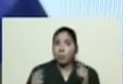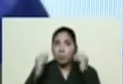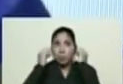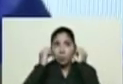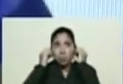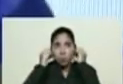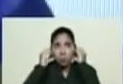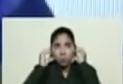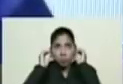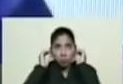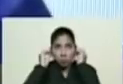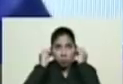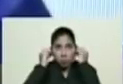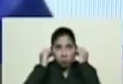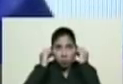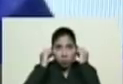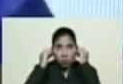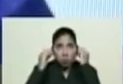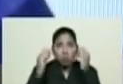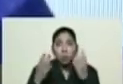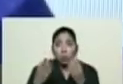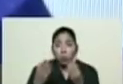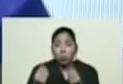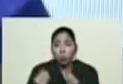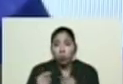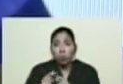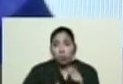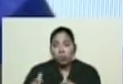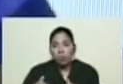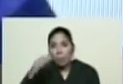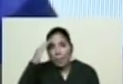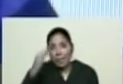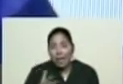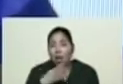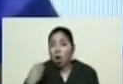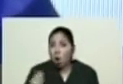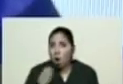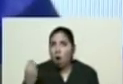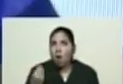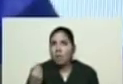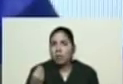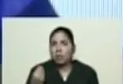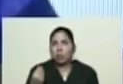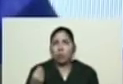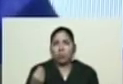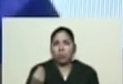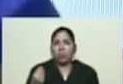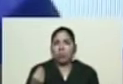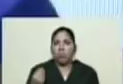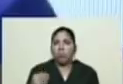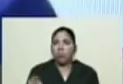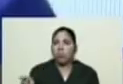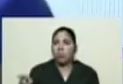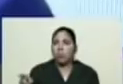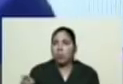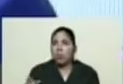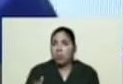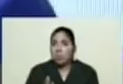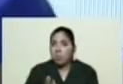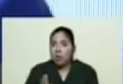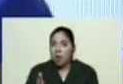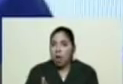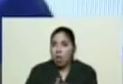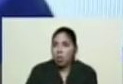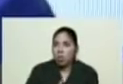muchos militares jóvenes entendieran lo que estaba preparando el comandante Hugo Chávez Frías y